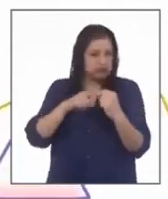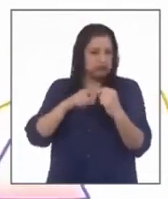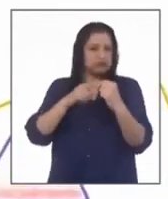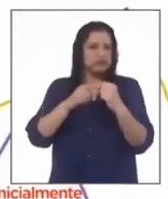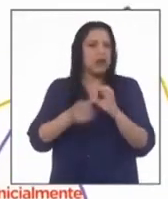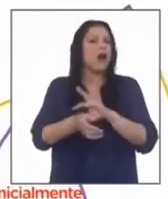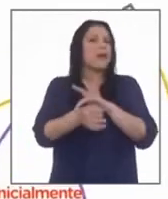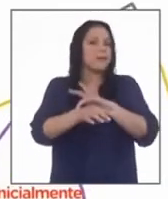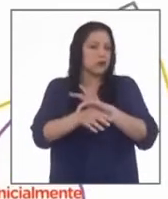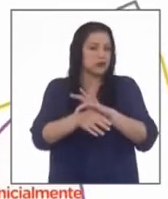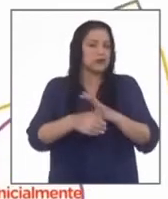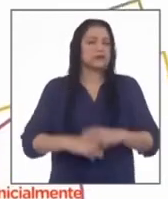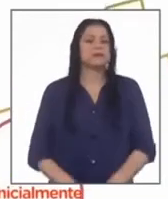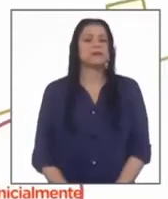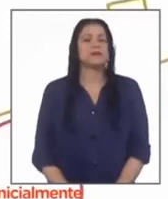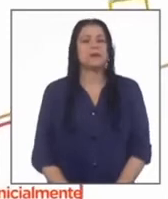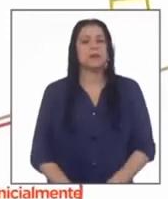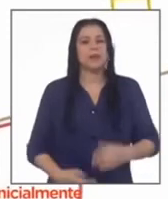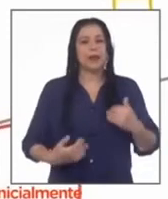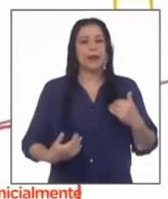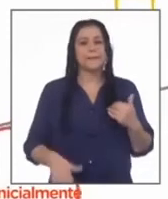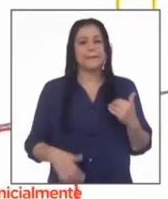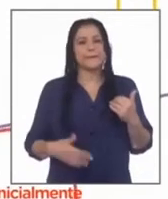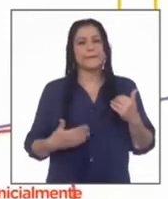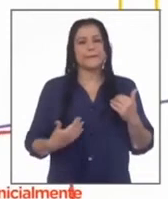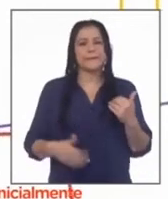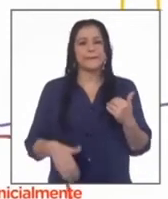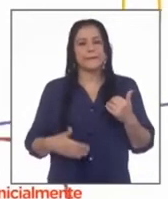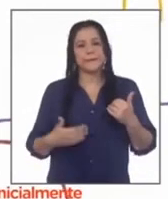pulso.